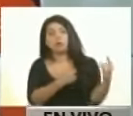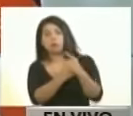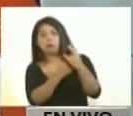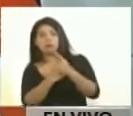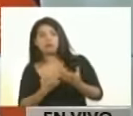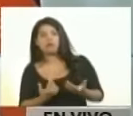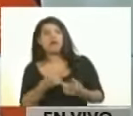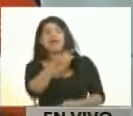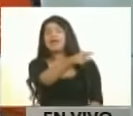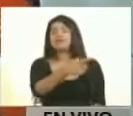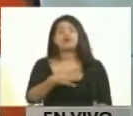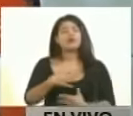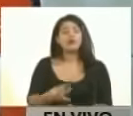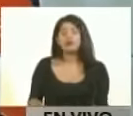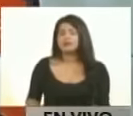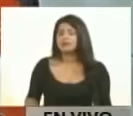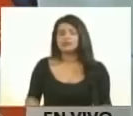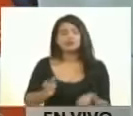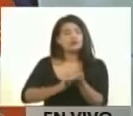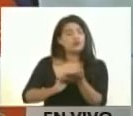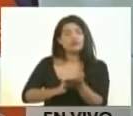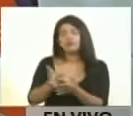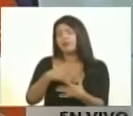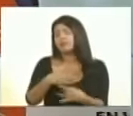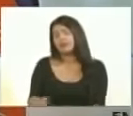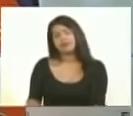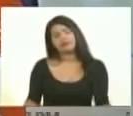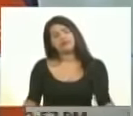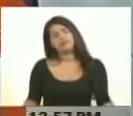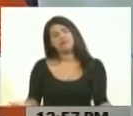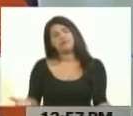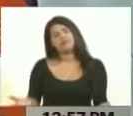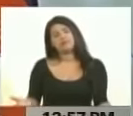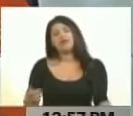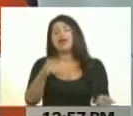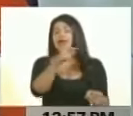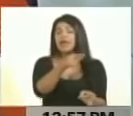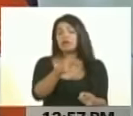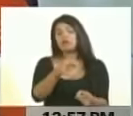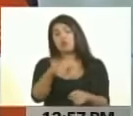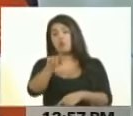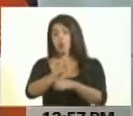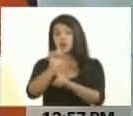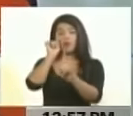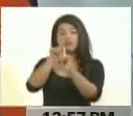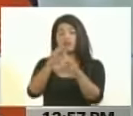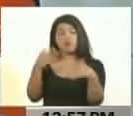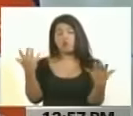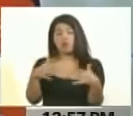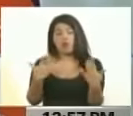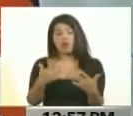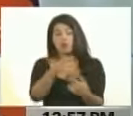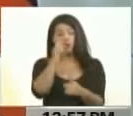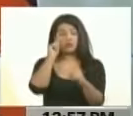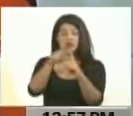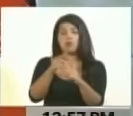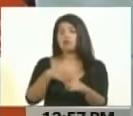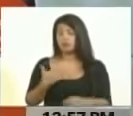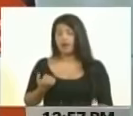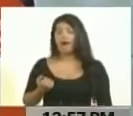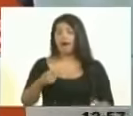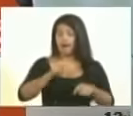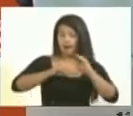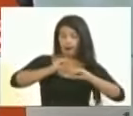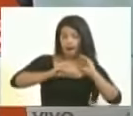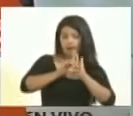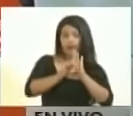tienen interés alguno en resolver controversias. Estos países el único interés que tienen es, mediante el fraude, mediante